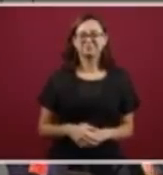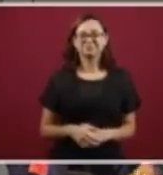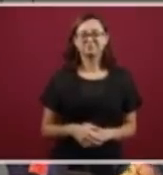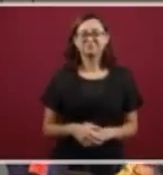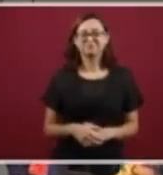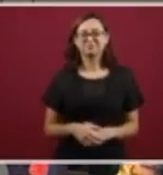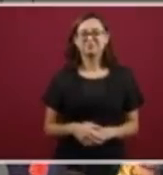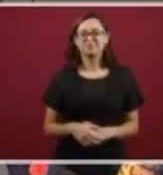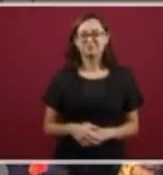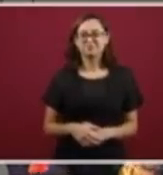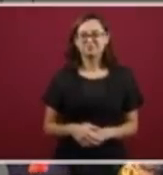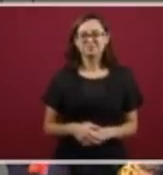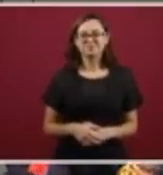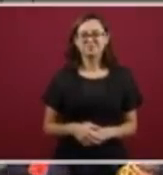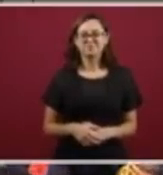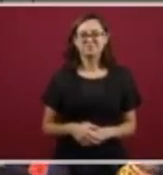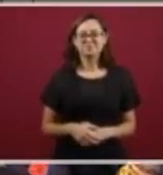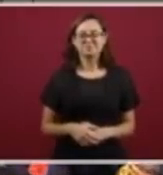Vamos